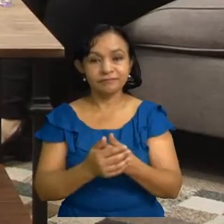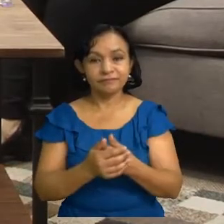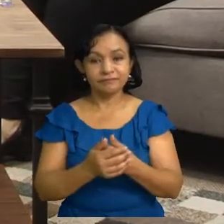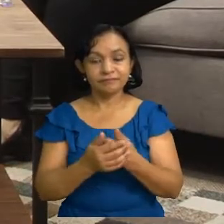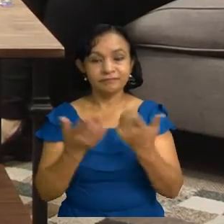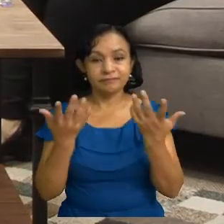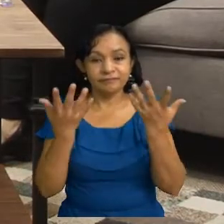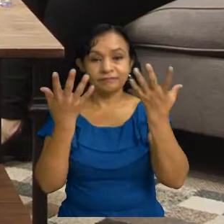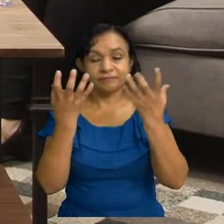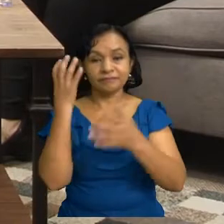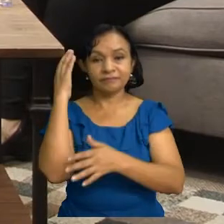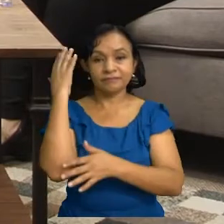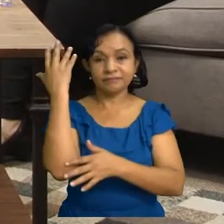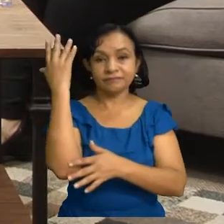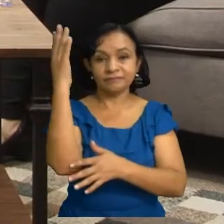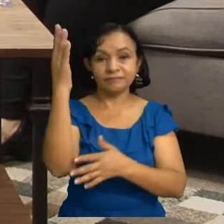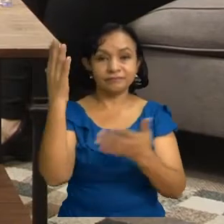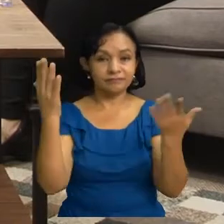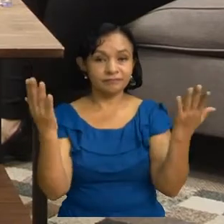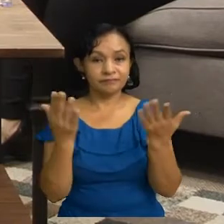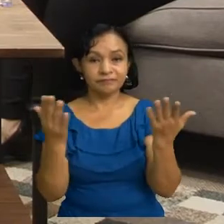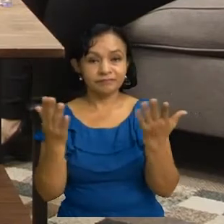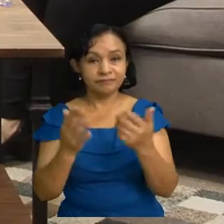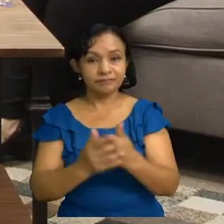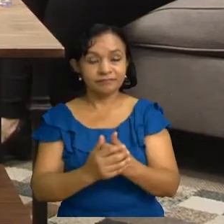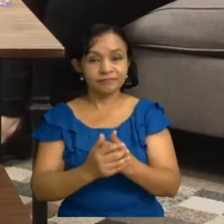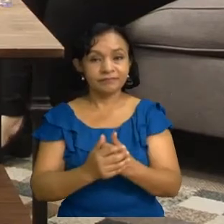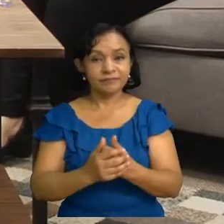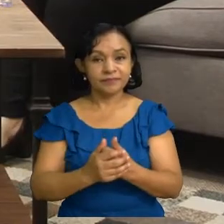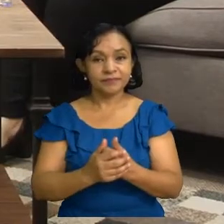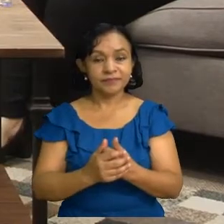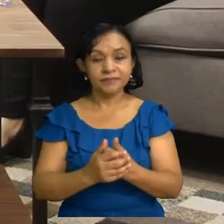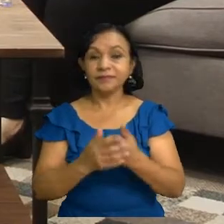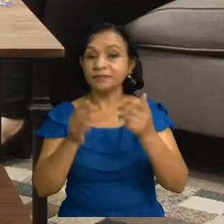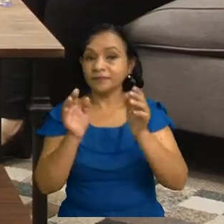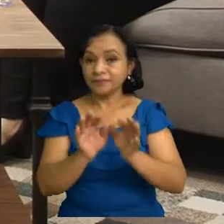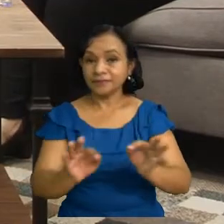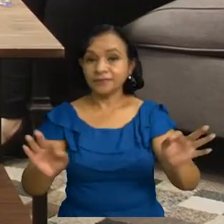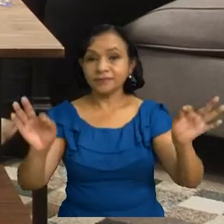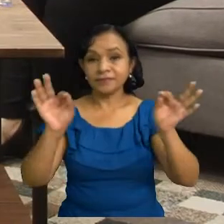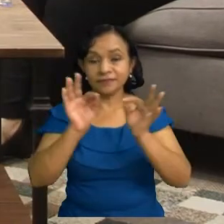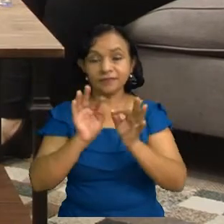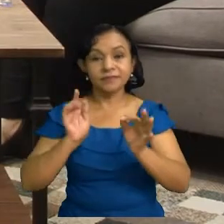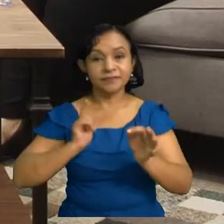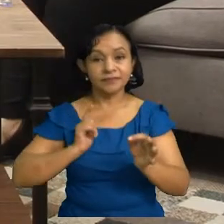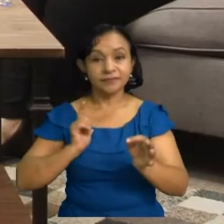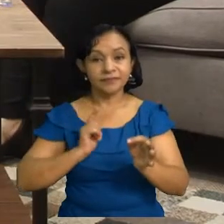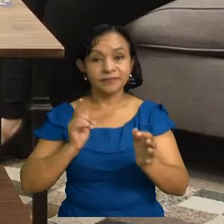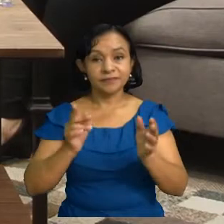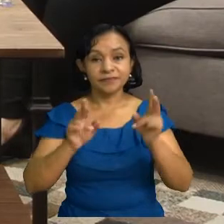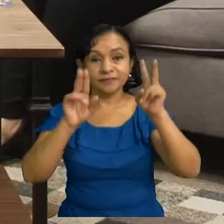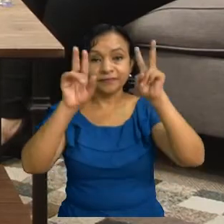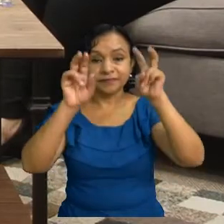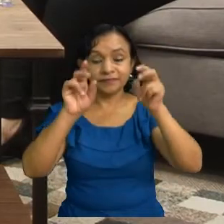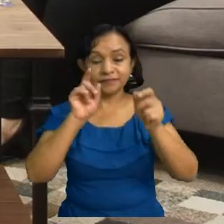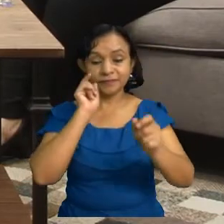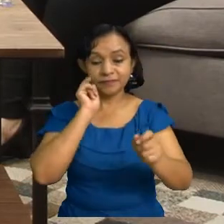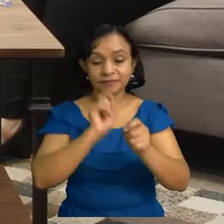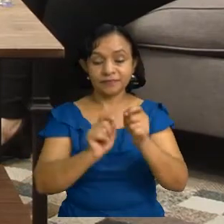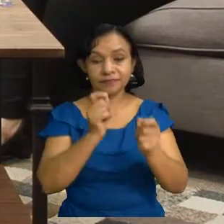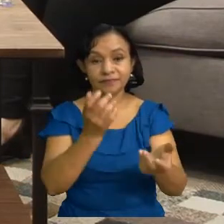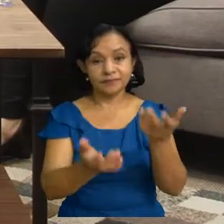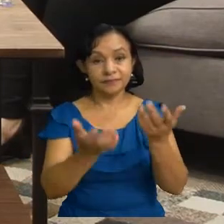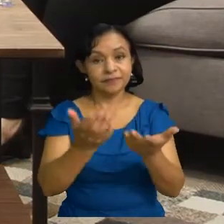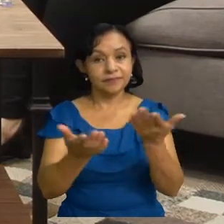seco que es donde están los refugios así es como te digo uno de los mayores retos que tenemos también con el tema de los incendios ya